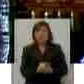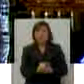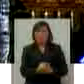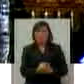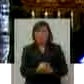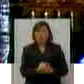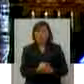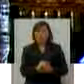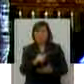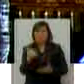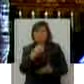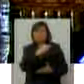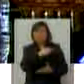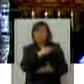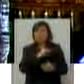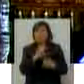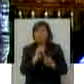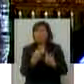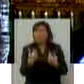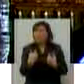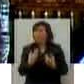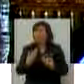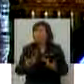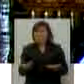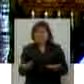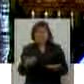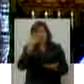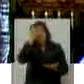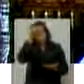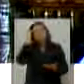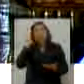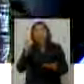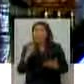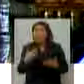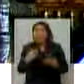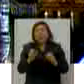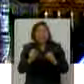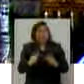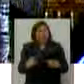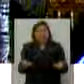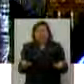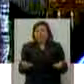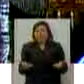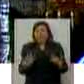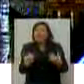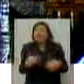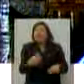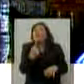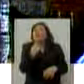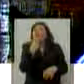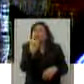trasladándolos a un Ministerio de cultura que aún no tiene presupuesto esto señor no lo podemos permitir Ya lo hemos dicho